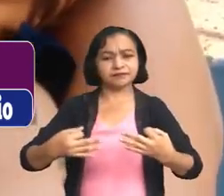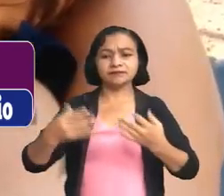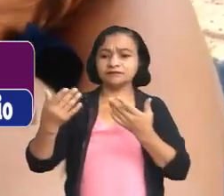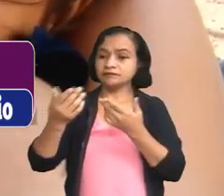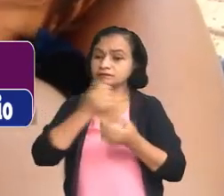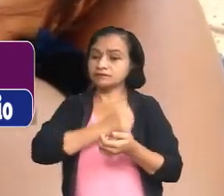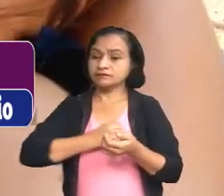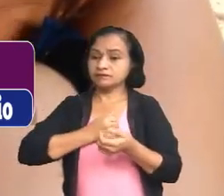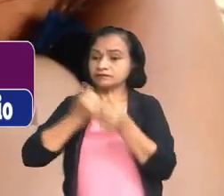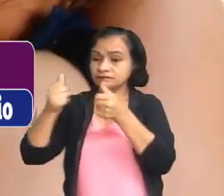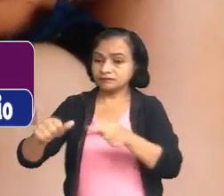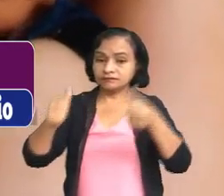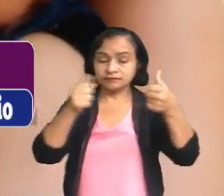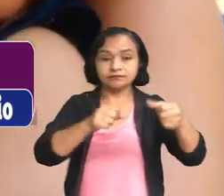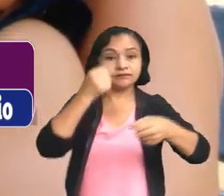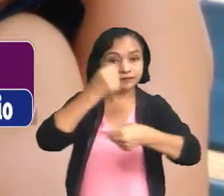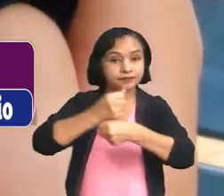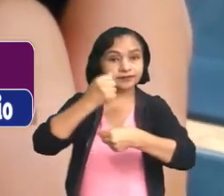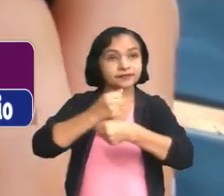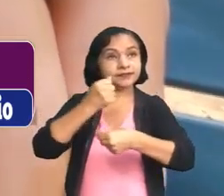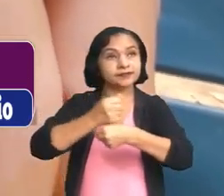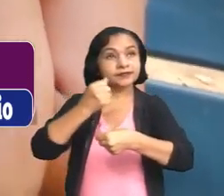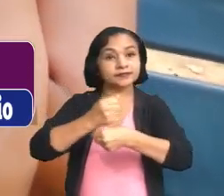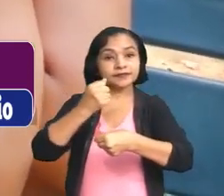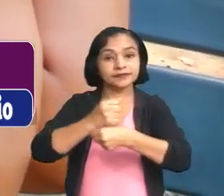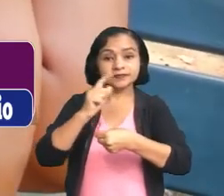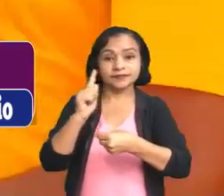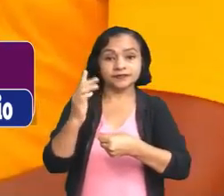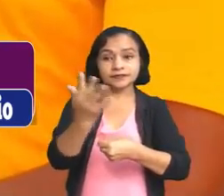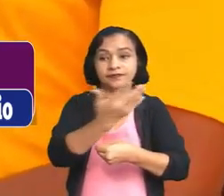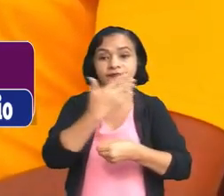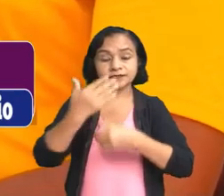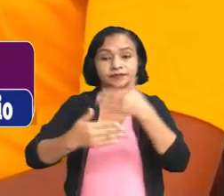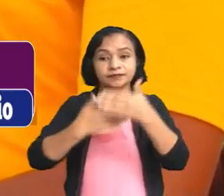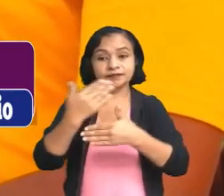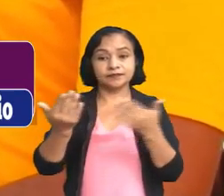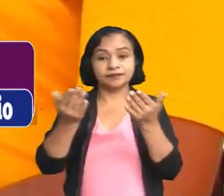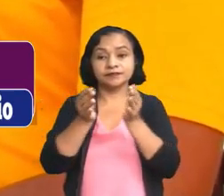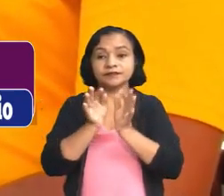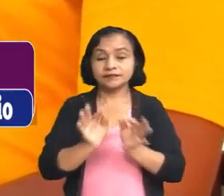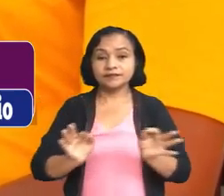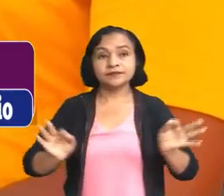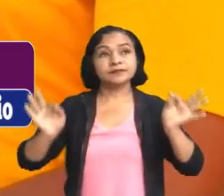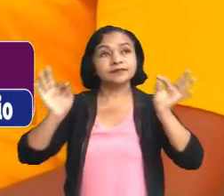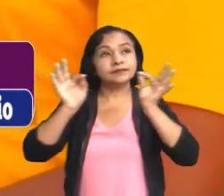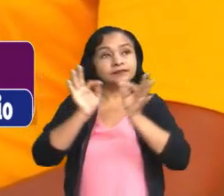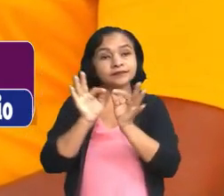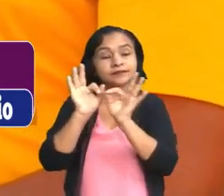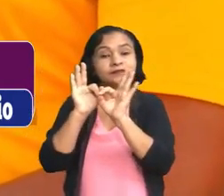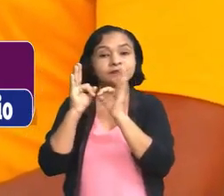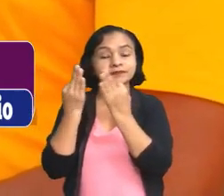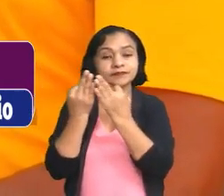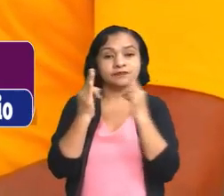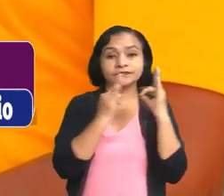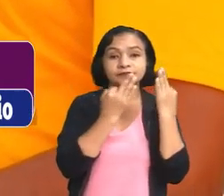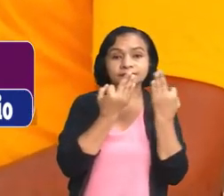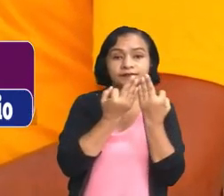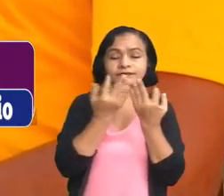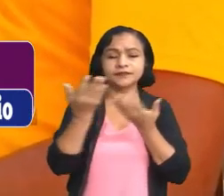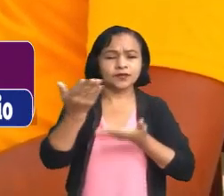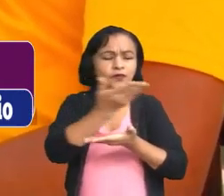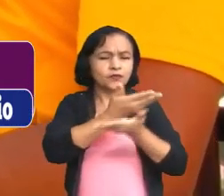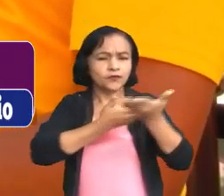reconciliación. Estamos trabajando aún en todo este proceso. Y es importante que nuestra familia tenga la plena